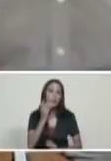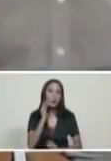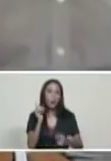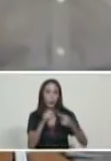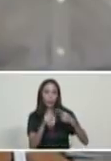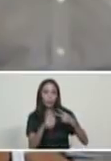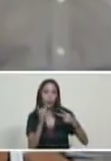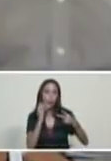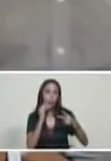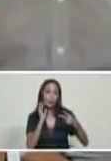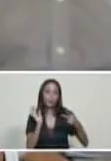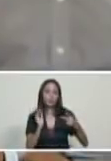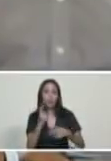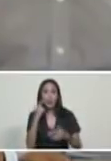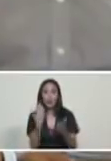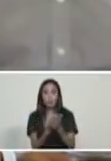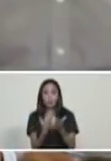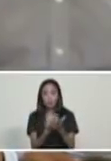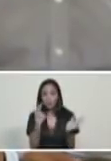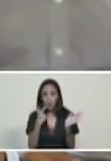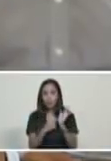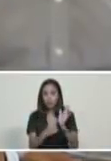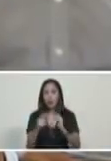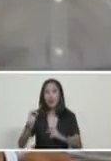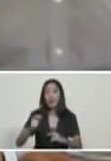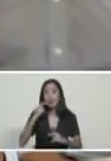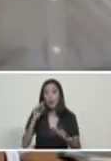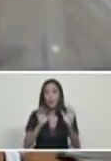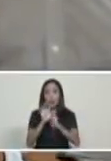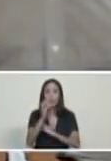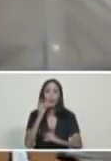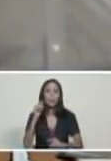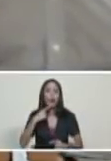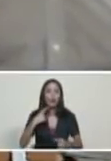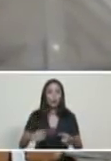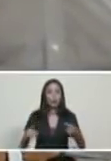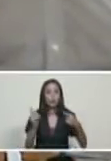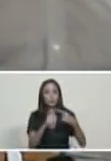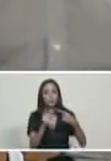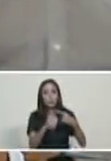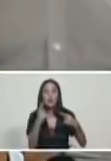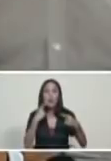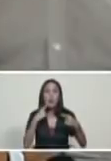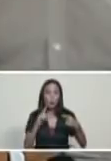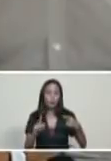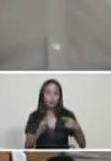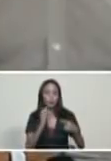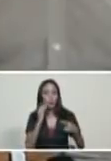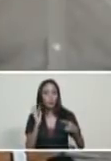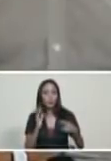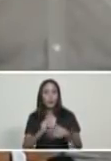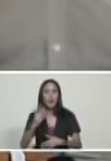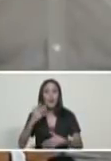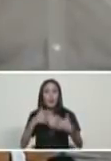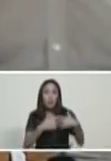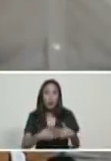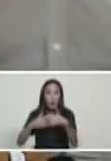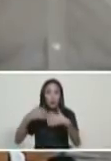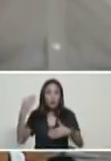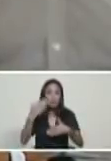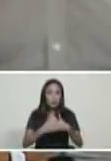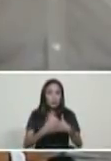solamente es disposición, sino necesidad de estos países. Rusia, presidente, producto de las sanciones norteamericanas, ha dejado de